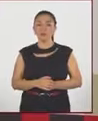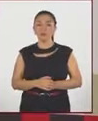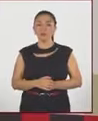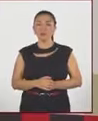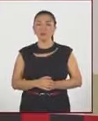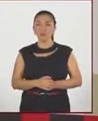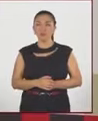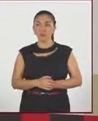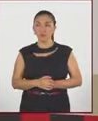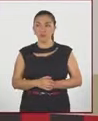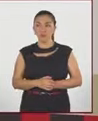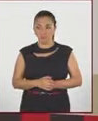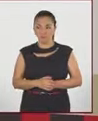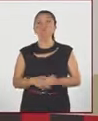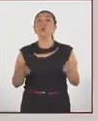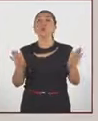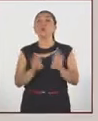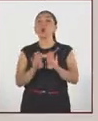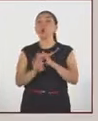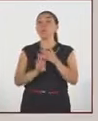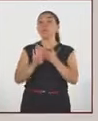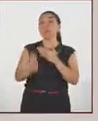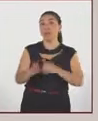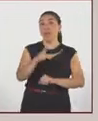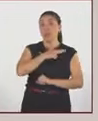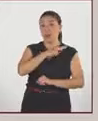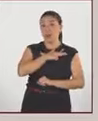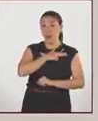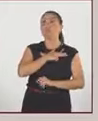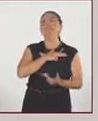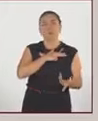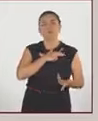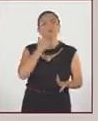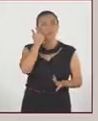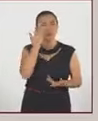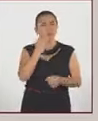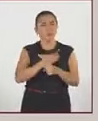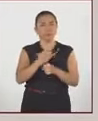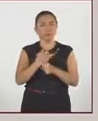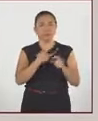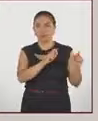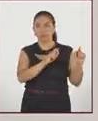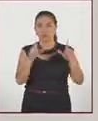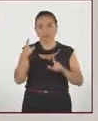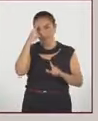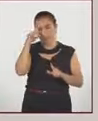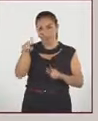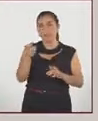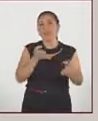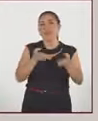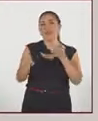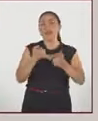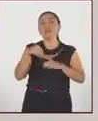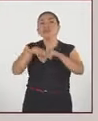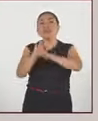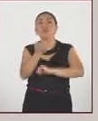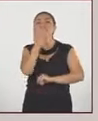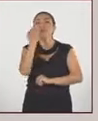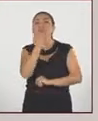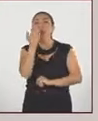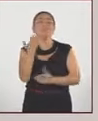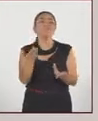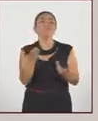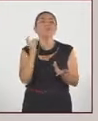Bueno, para prevenir lesiones, esto me gustaría quitar en la actividad escolar, ¿no? En realidad es para